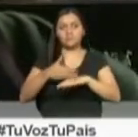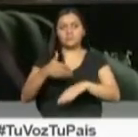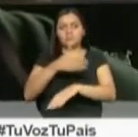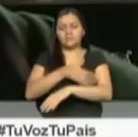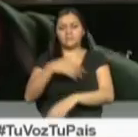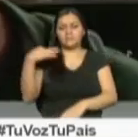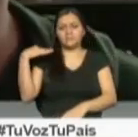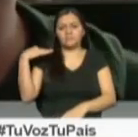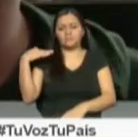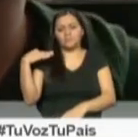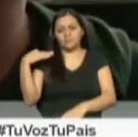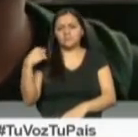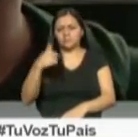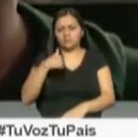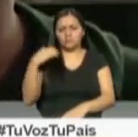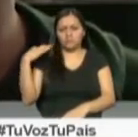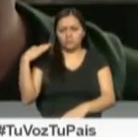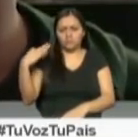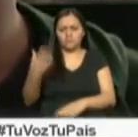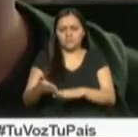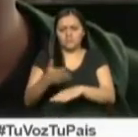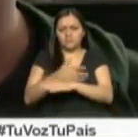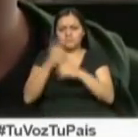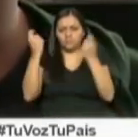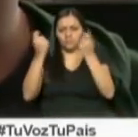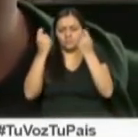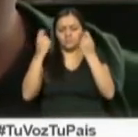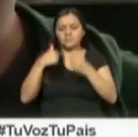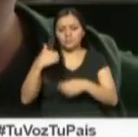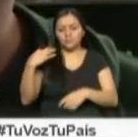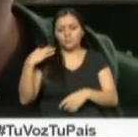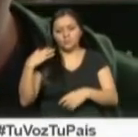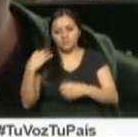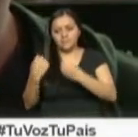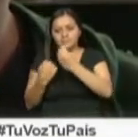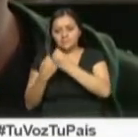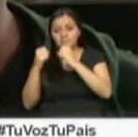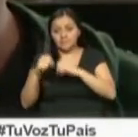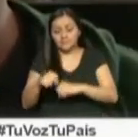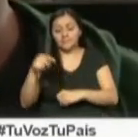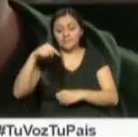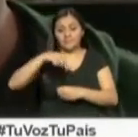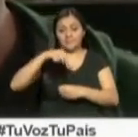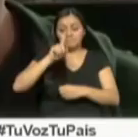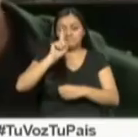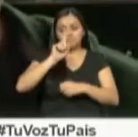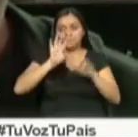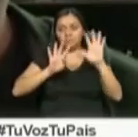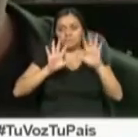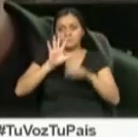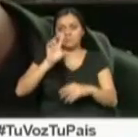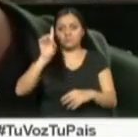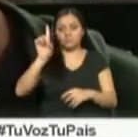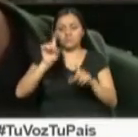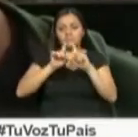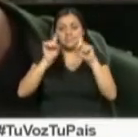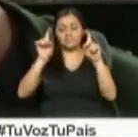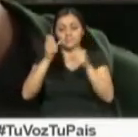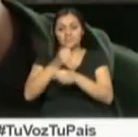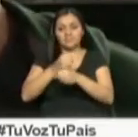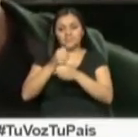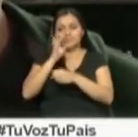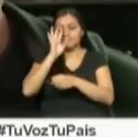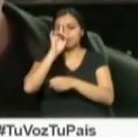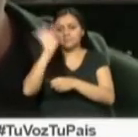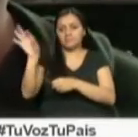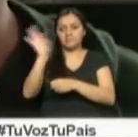una organización sin fines de lucro y me encanta trabajar en este tipo de organizaciones. 1951 es la compañía de café que va a ayudar y emplear a